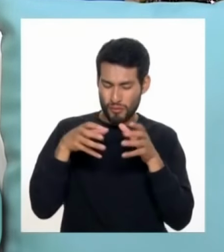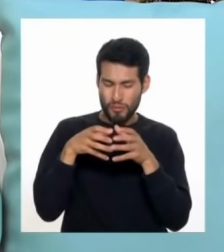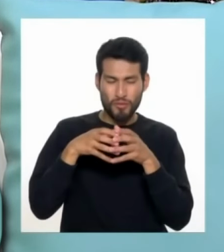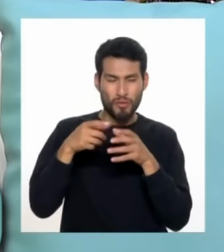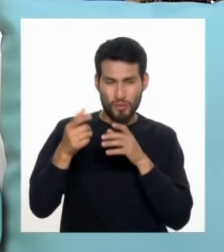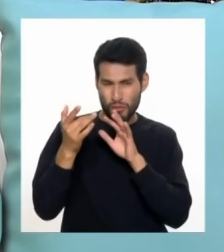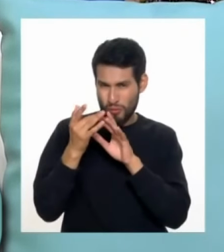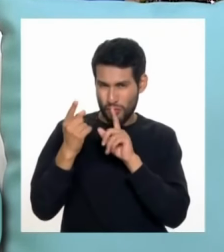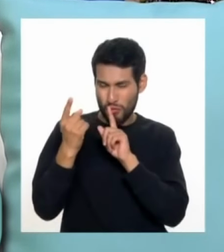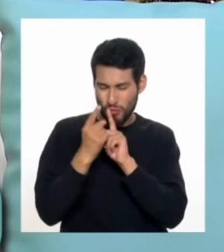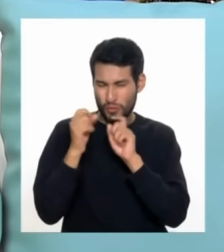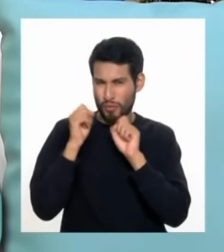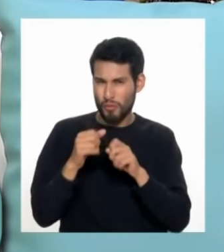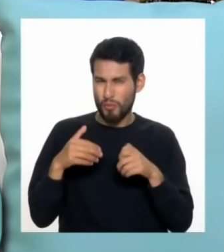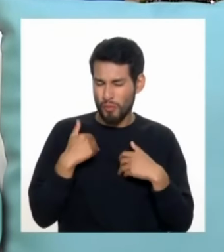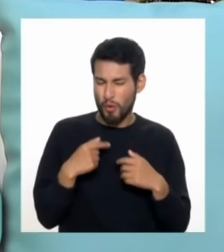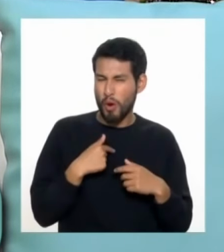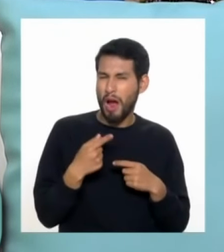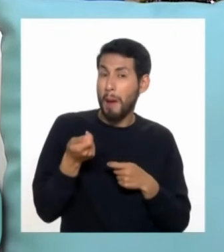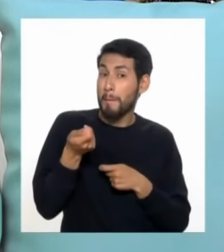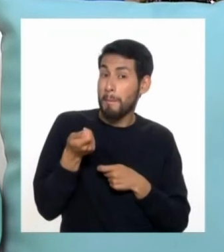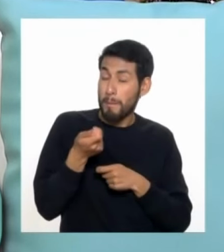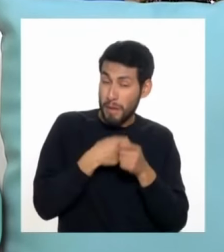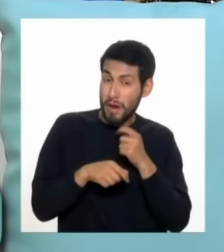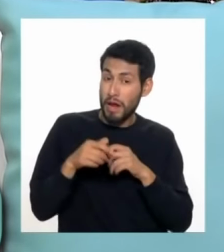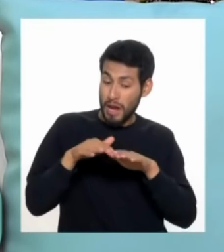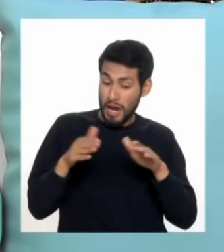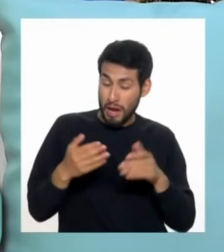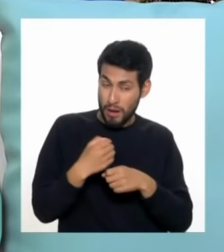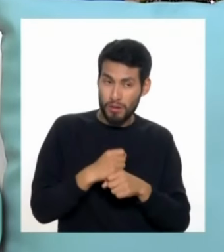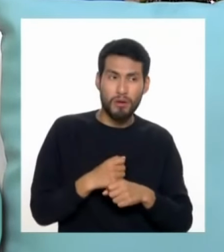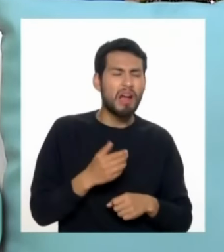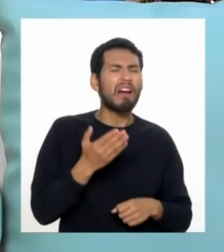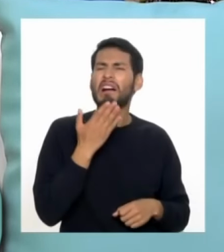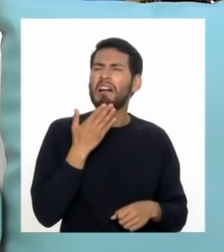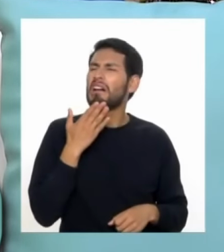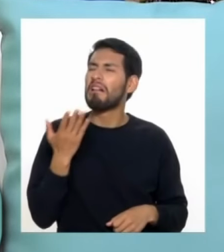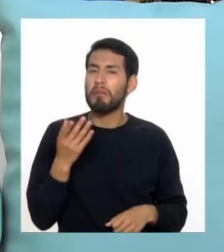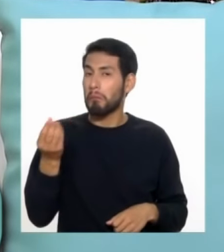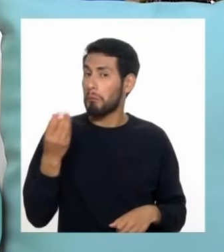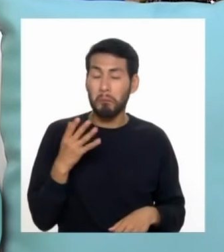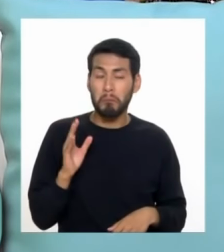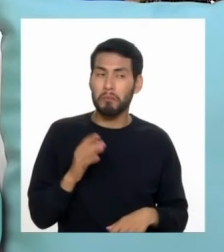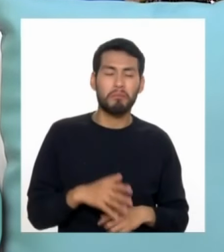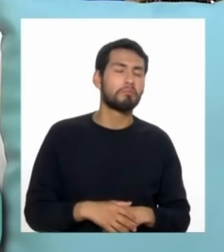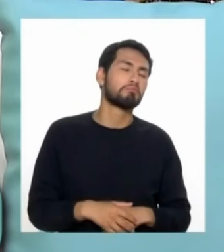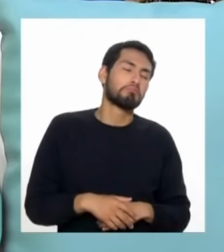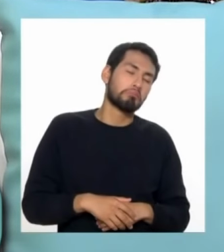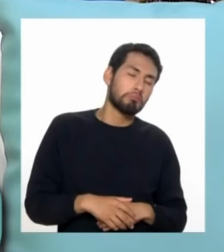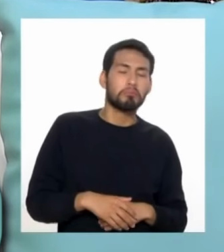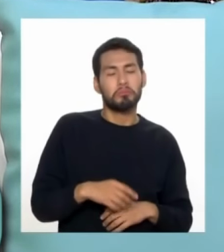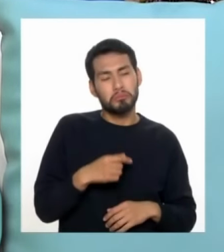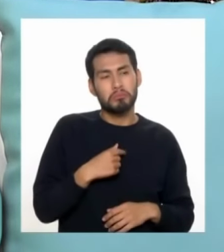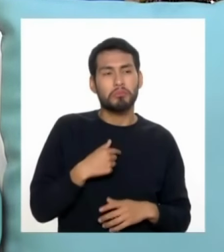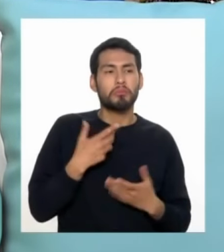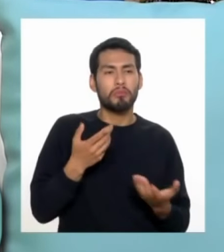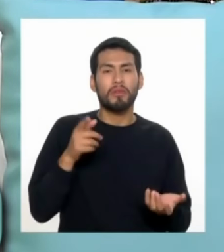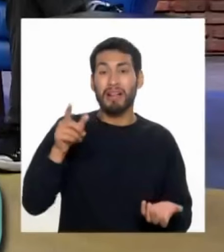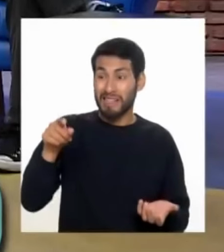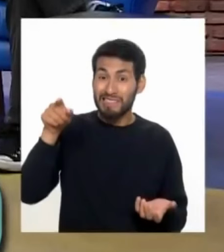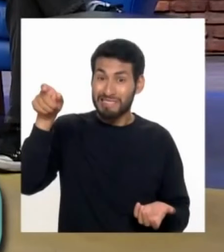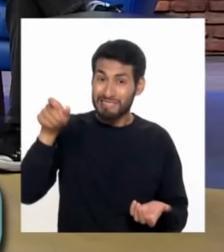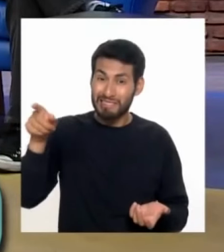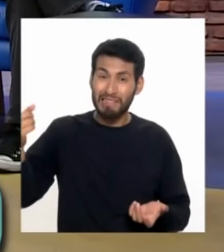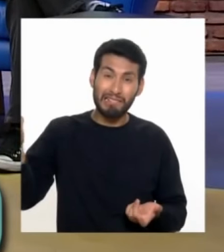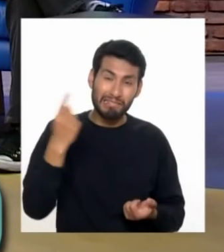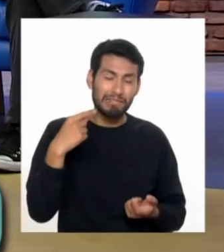contactó para que yo pudiera venderle un cajón. No me dijo a quién. Entonces, que era Ale González, que le había visto